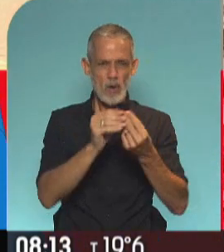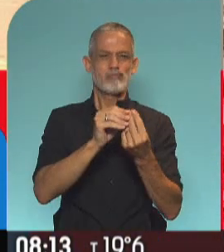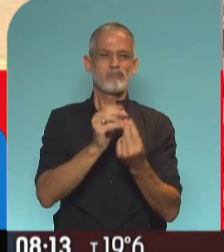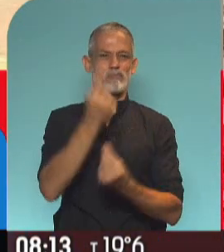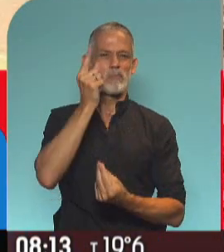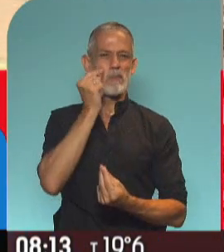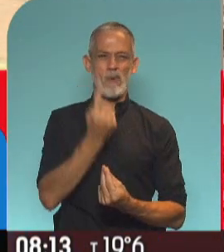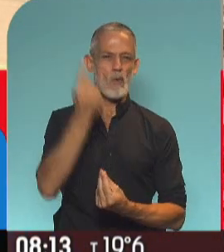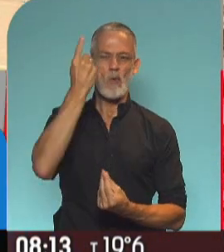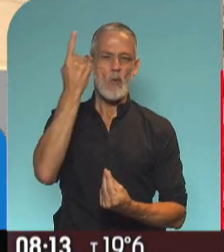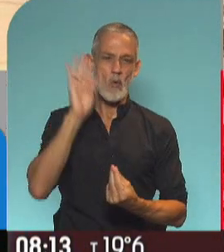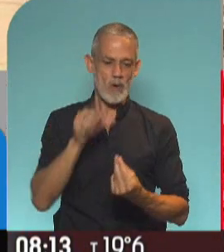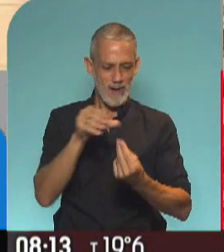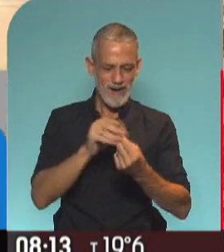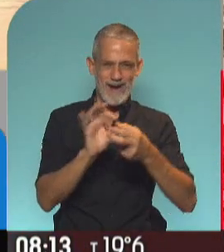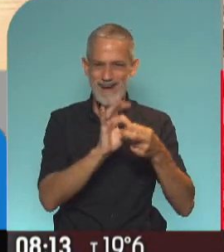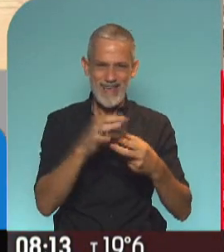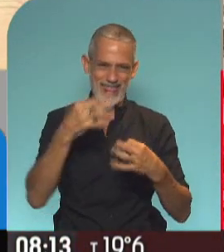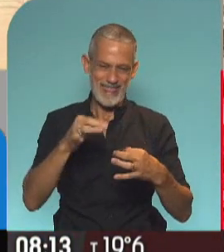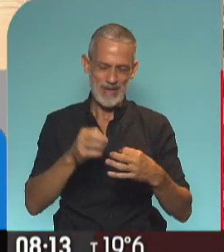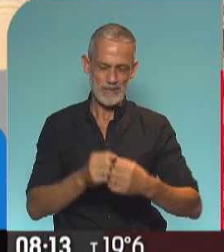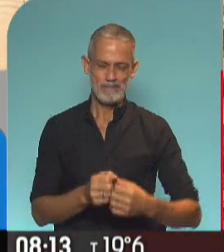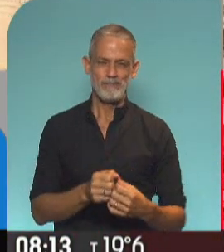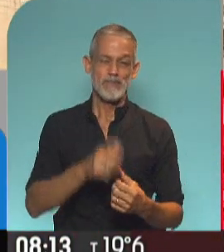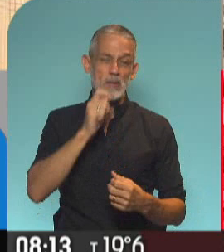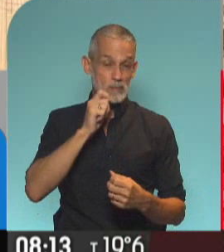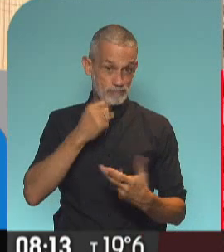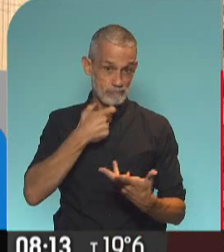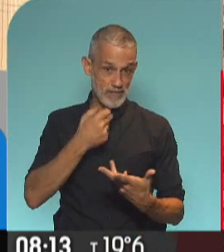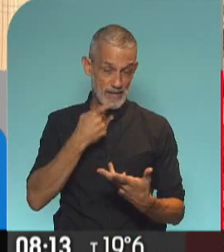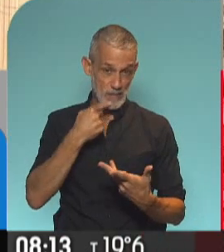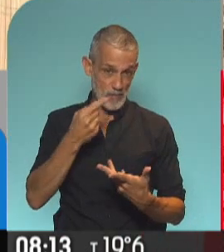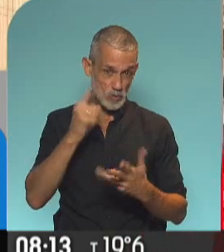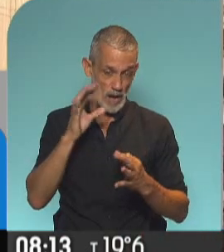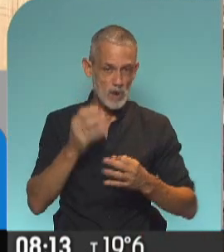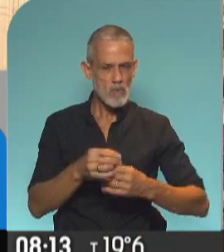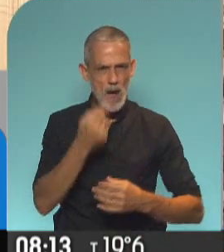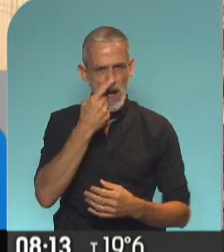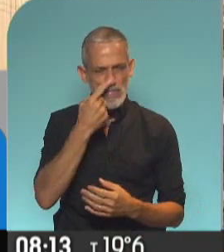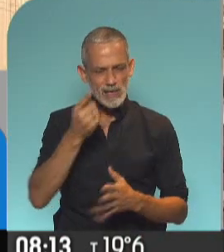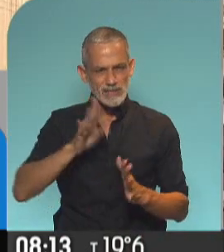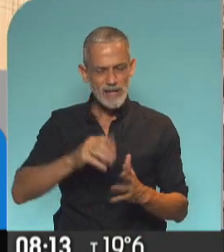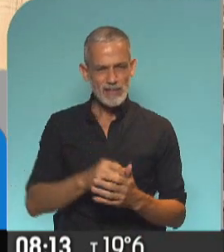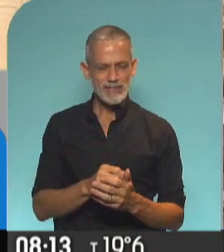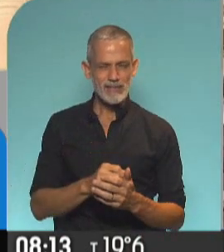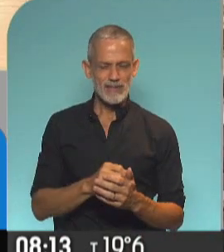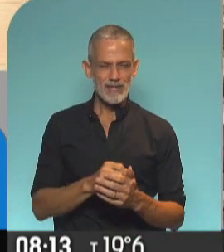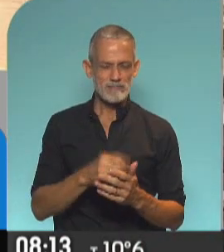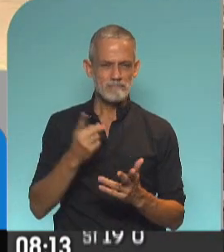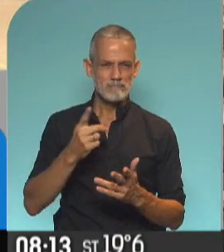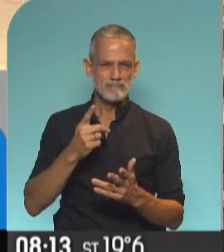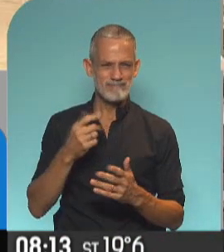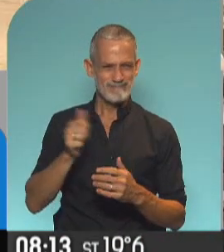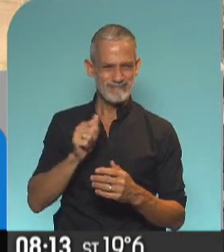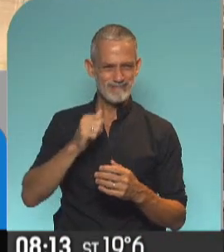unámonos, estemos juntos. Silvia, Alejandro, Fortunato Malimachi nos escucha. Qué interesante lo que decís, Fortunato. Buen día. Desde con Silvia estamos